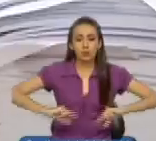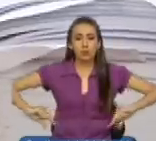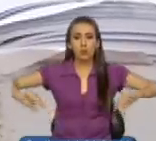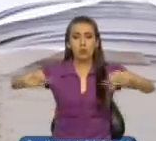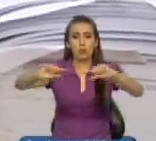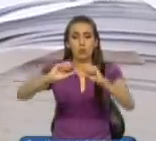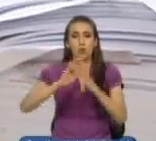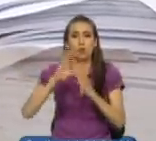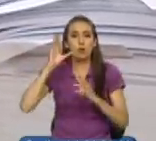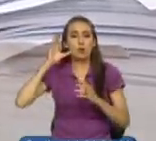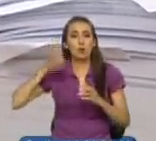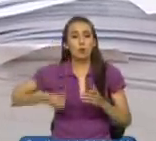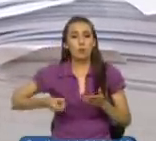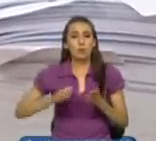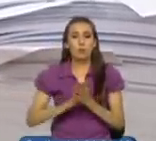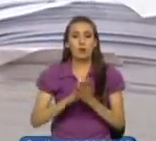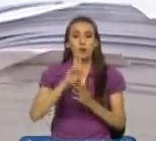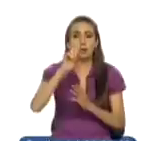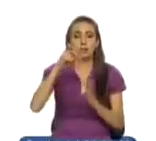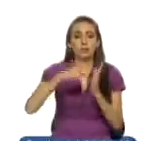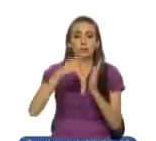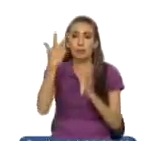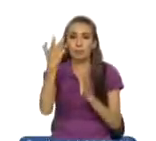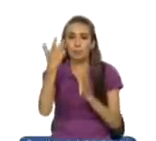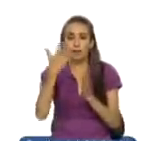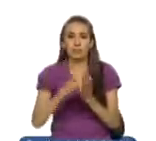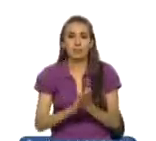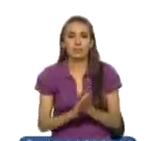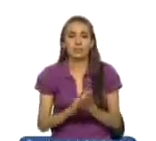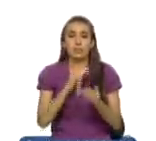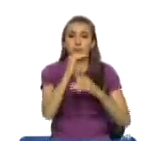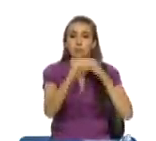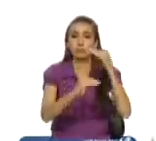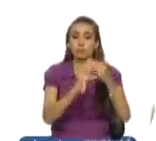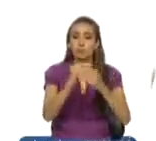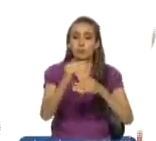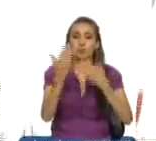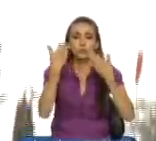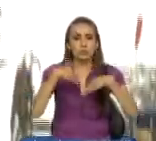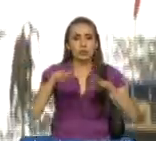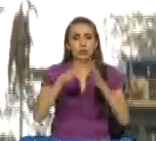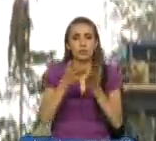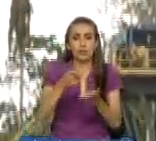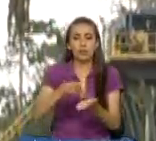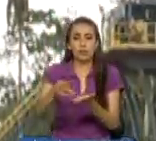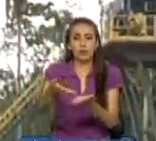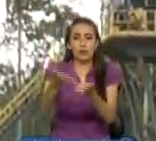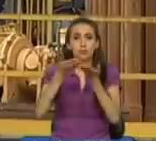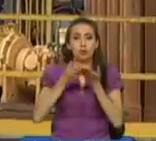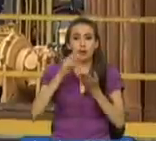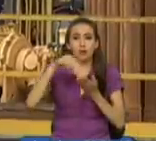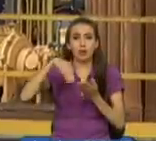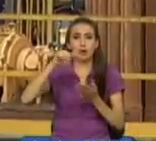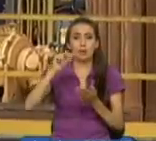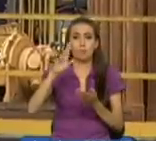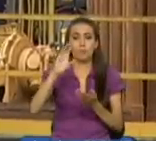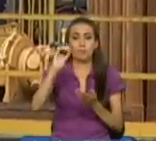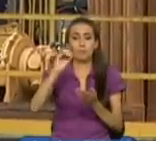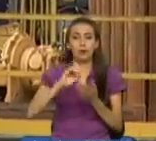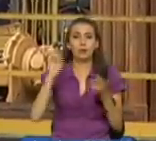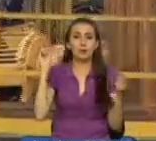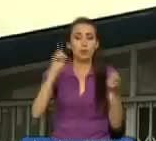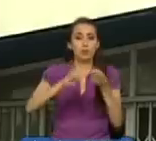cuenca suscrito en octubre de 2013 que según el procesado se habría suscrito tras recibir órdenes de Marc C extitular de la